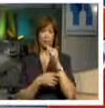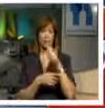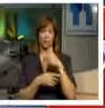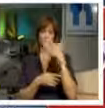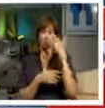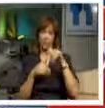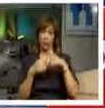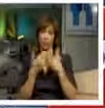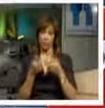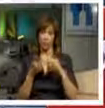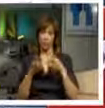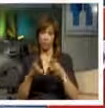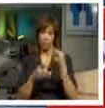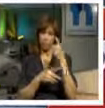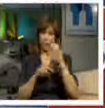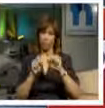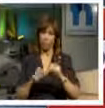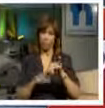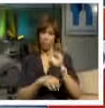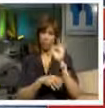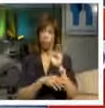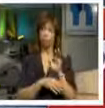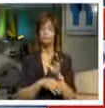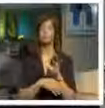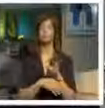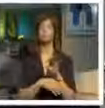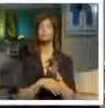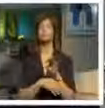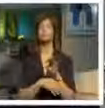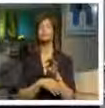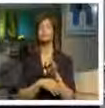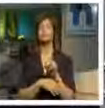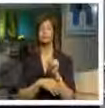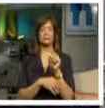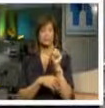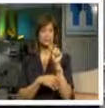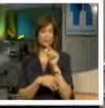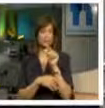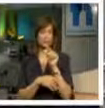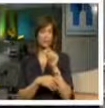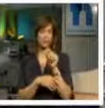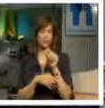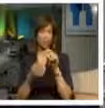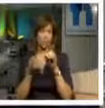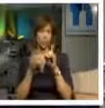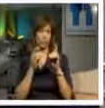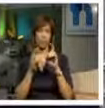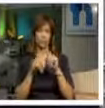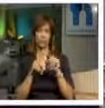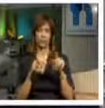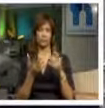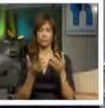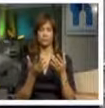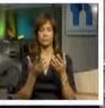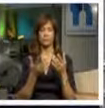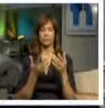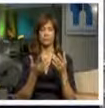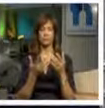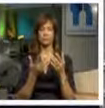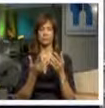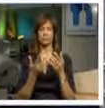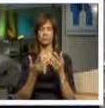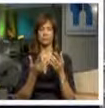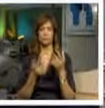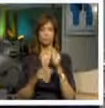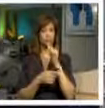que hay manera de ese cliente detectada con tan pequeña que es difícil de febrero con los detalles pertinentes cosas raras que uno vea